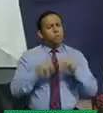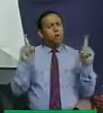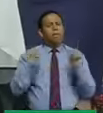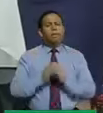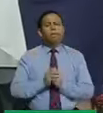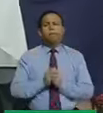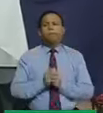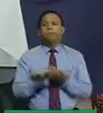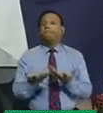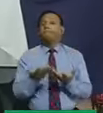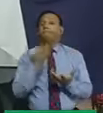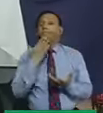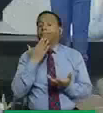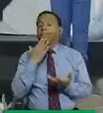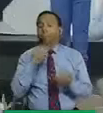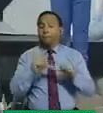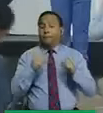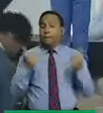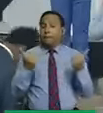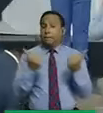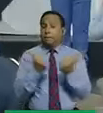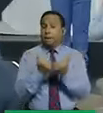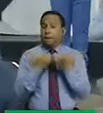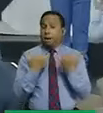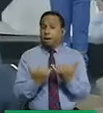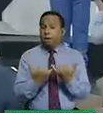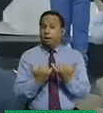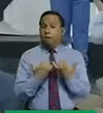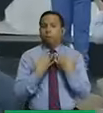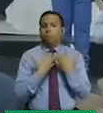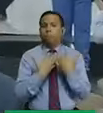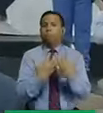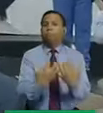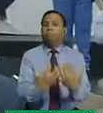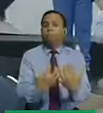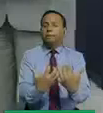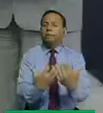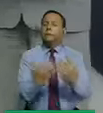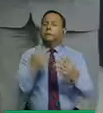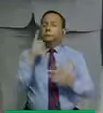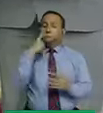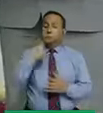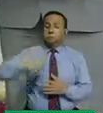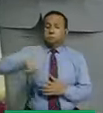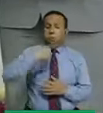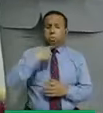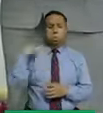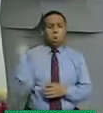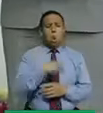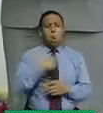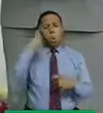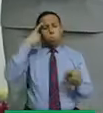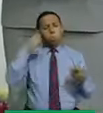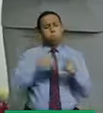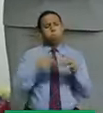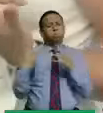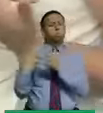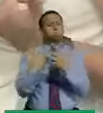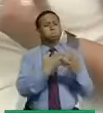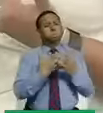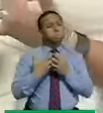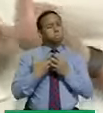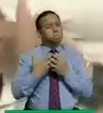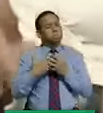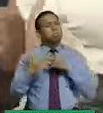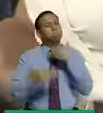y tiempos de la asamblea de hoy, que ahora presume la unidad nacional. Con cámara de